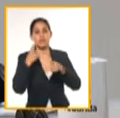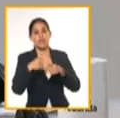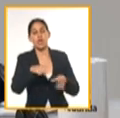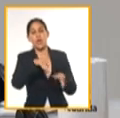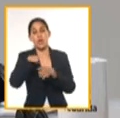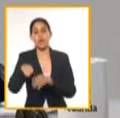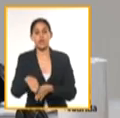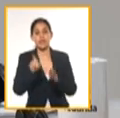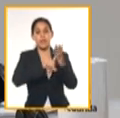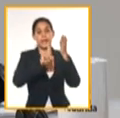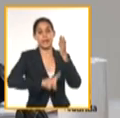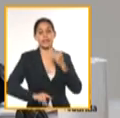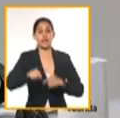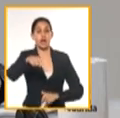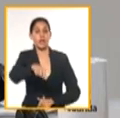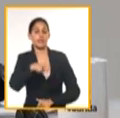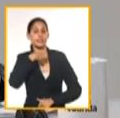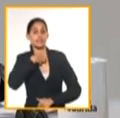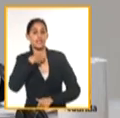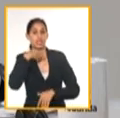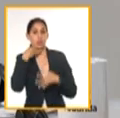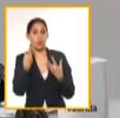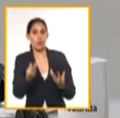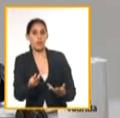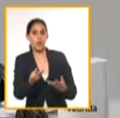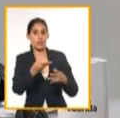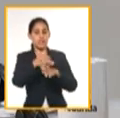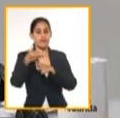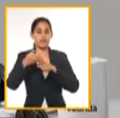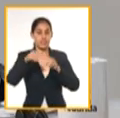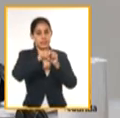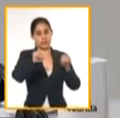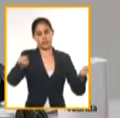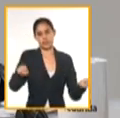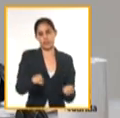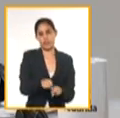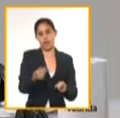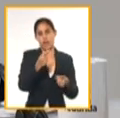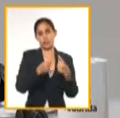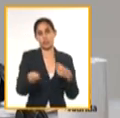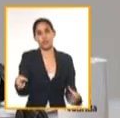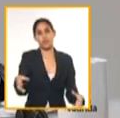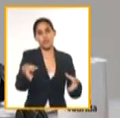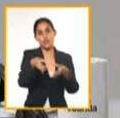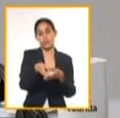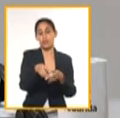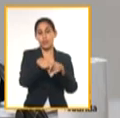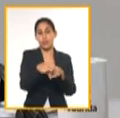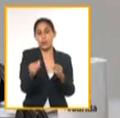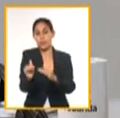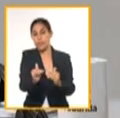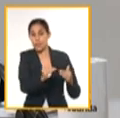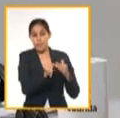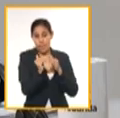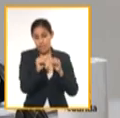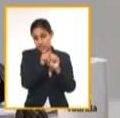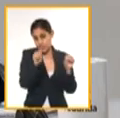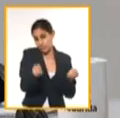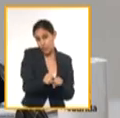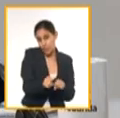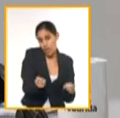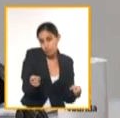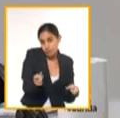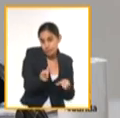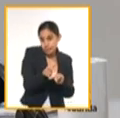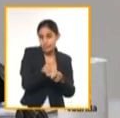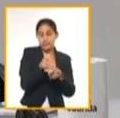tiene esa fuente de abasto hoy y que de hecho se siente el impacto en un grupo de comunidades que, aunque son sistemas pequeños, son comunidades por lo